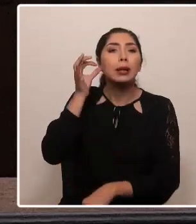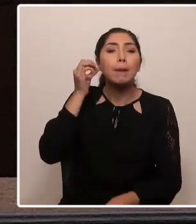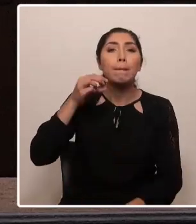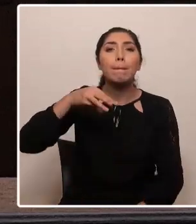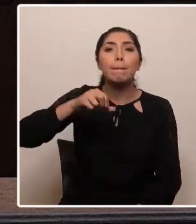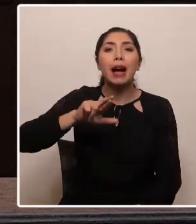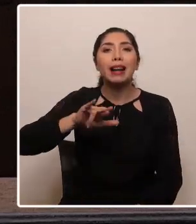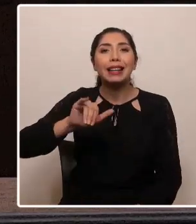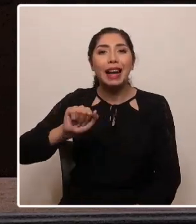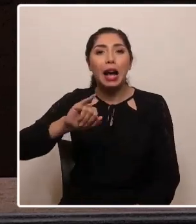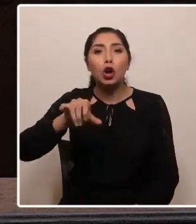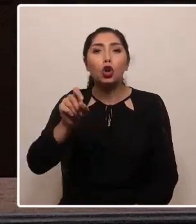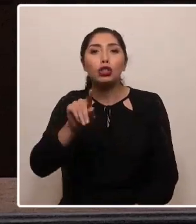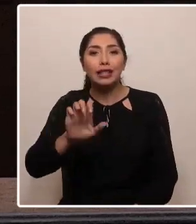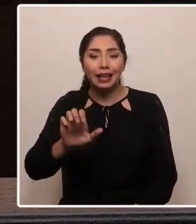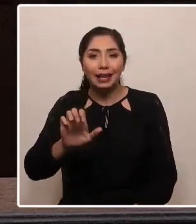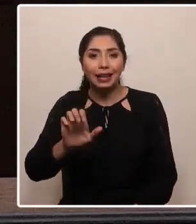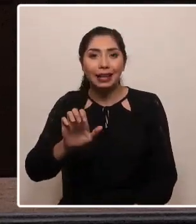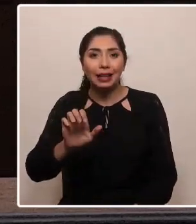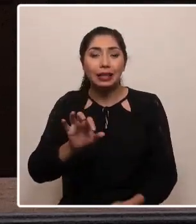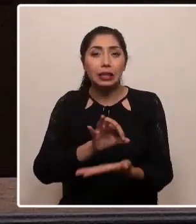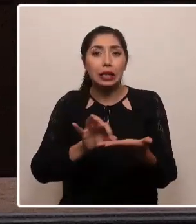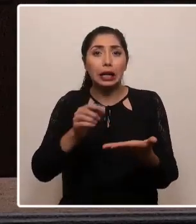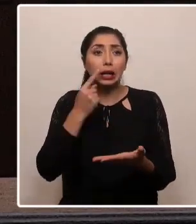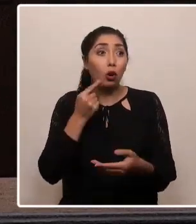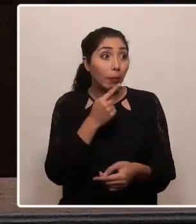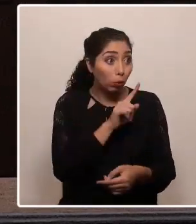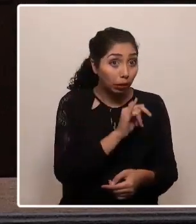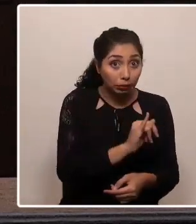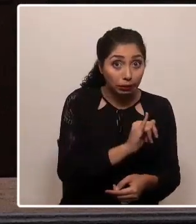adelante. Gracias. ¿Cede los minutos, convencional Loyersun? Sí.